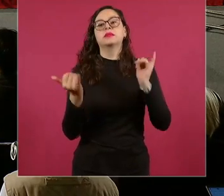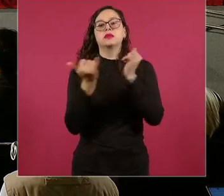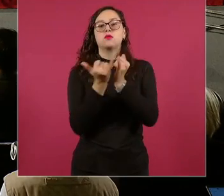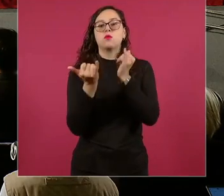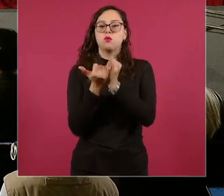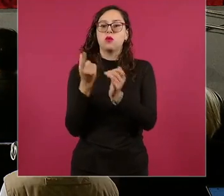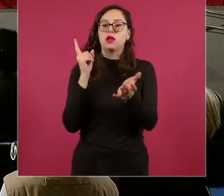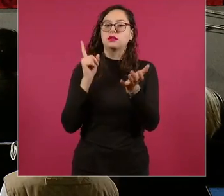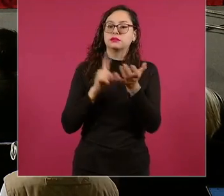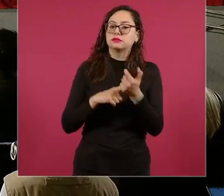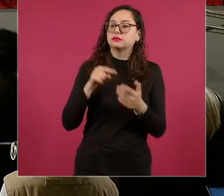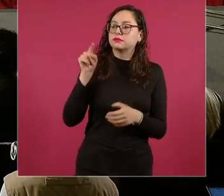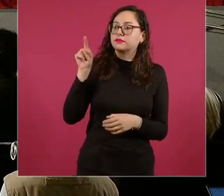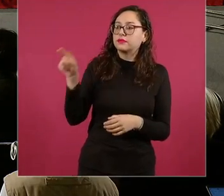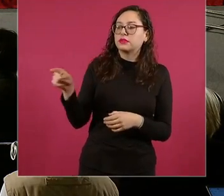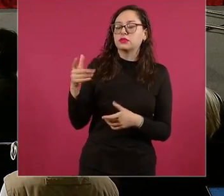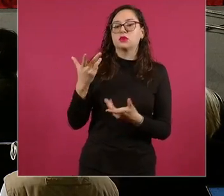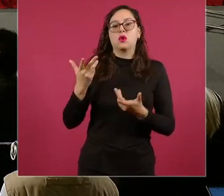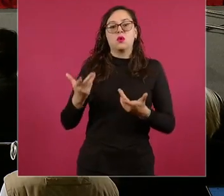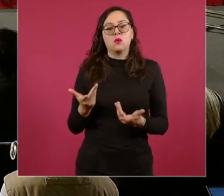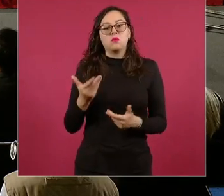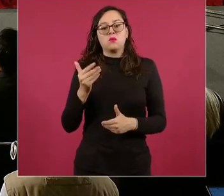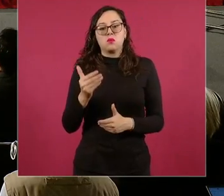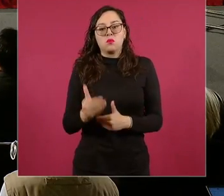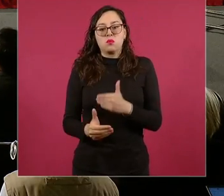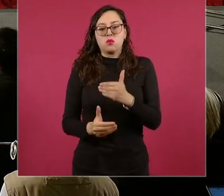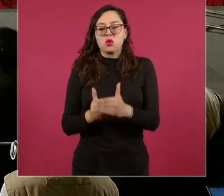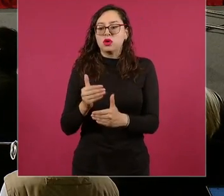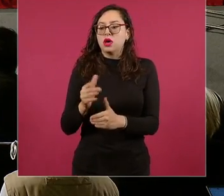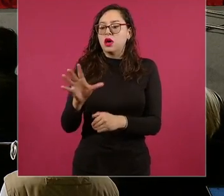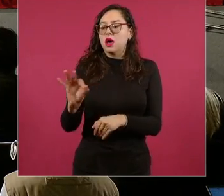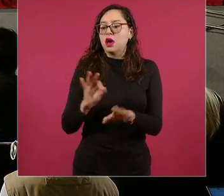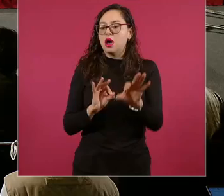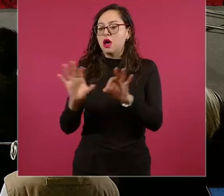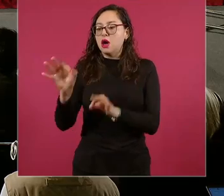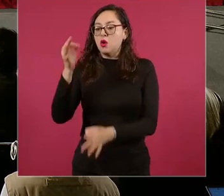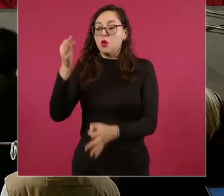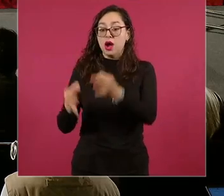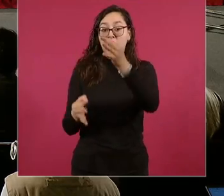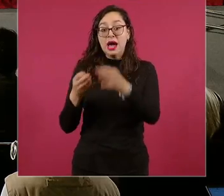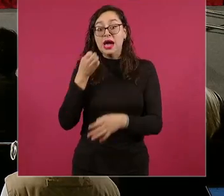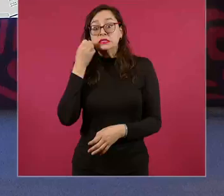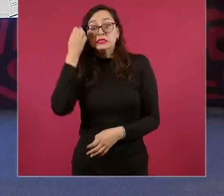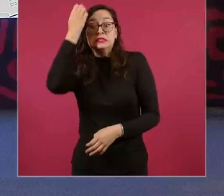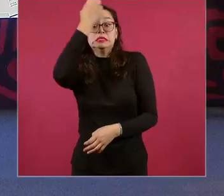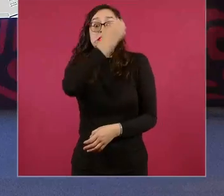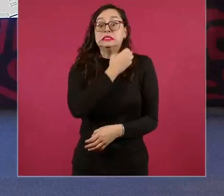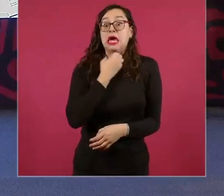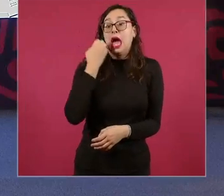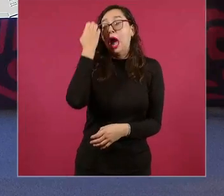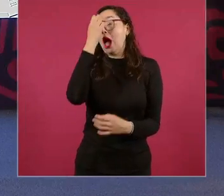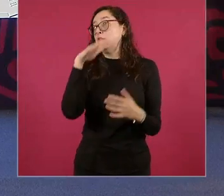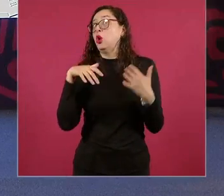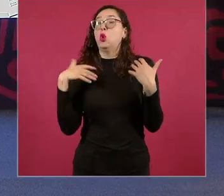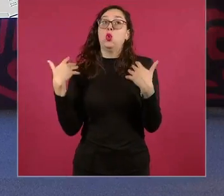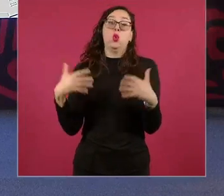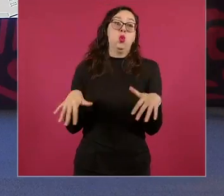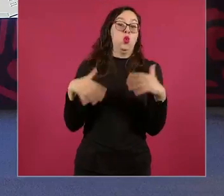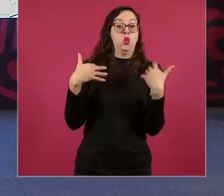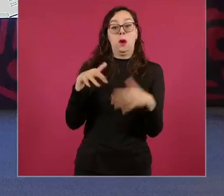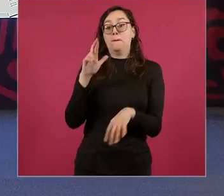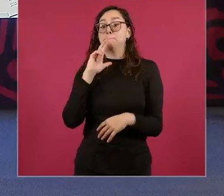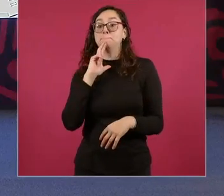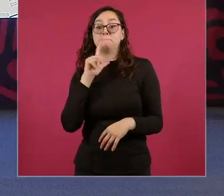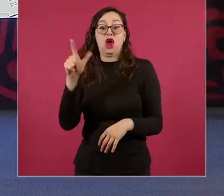ha existido en los supuestos procedimientos de selección de jueces, los exámenes, que mucho se ha dicho ahora de los